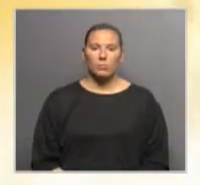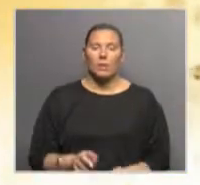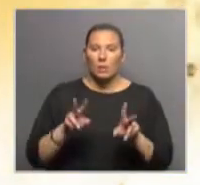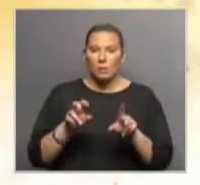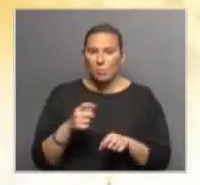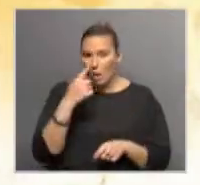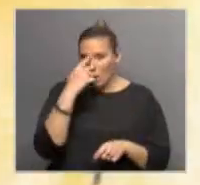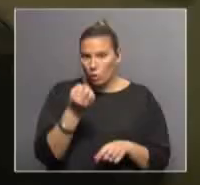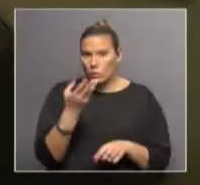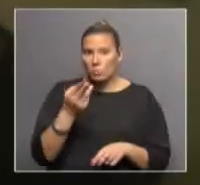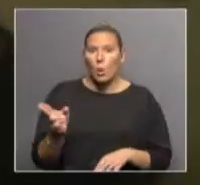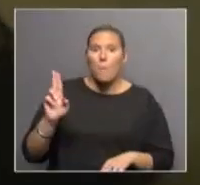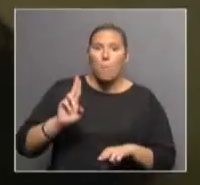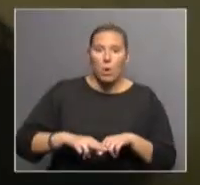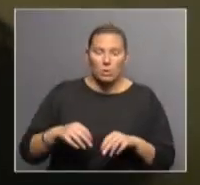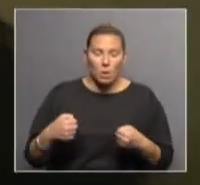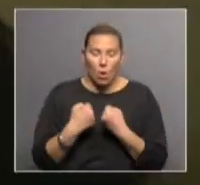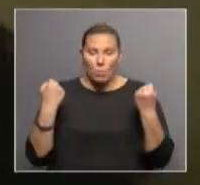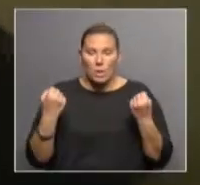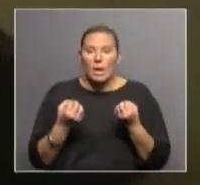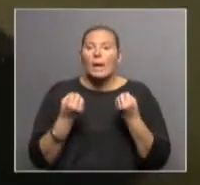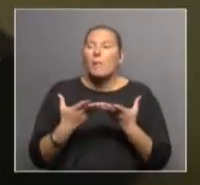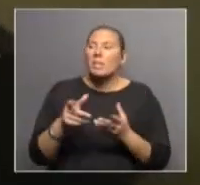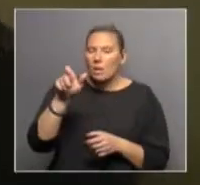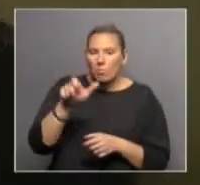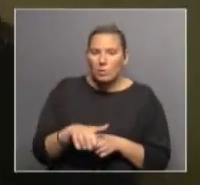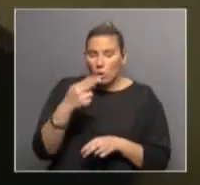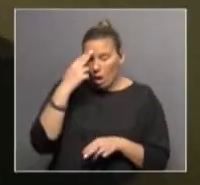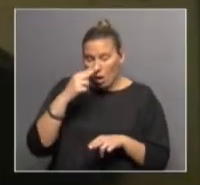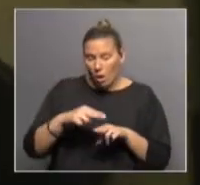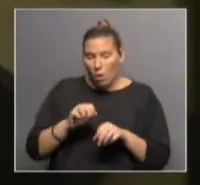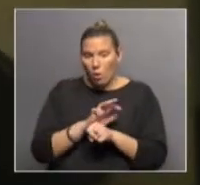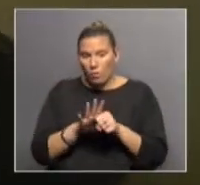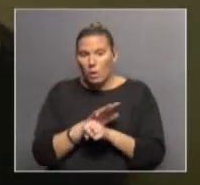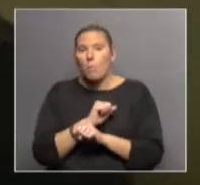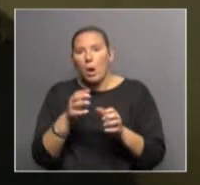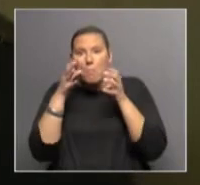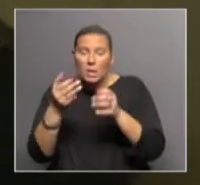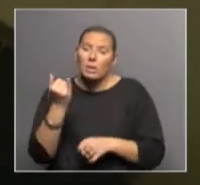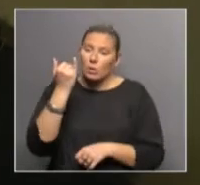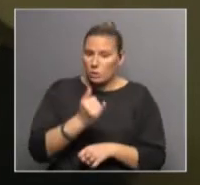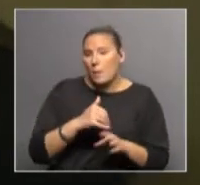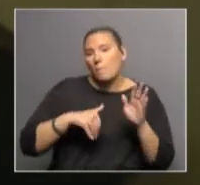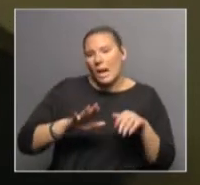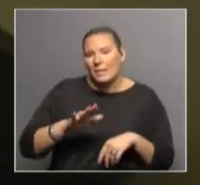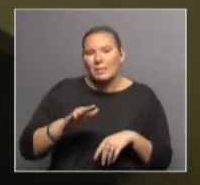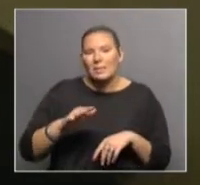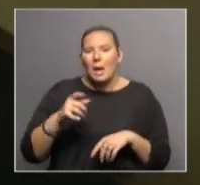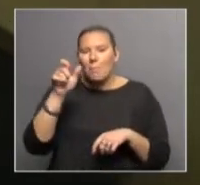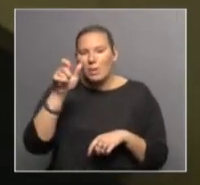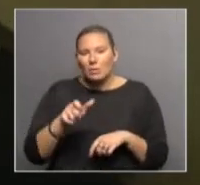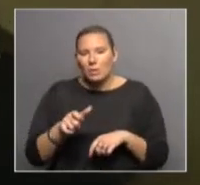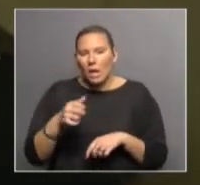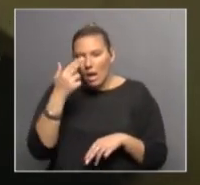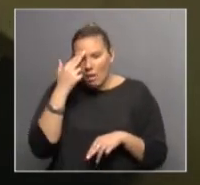Al concepto de muerte súbita, ¿qué pasa con las personas que tuvieron COVID? Pueden tener sí un riesgo aumentado, sobre todo en las personas que tuvieron